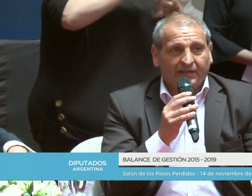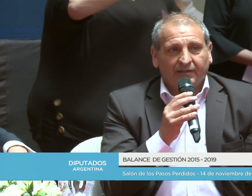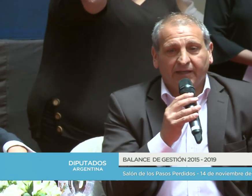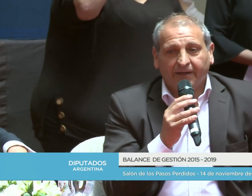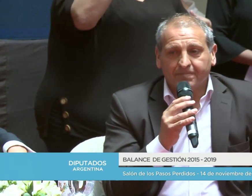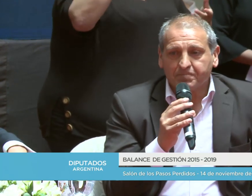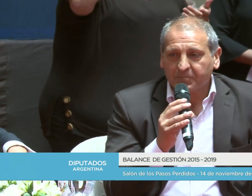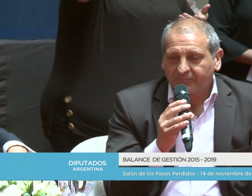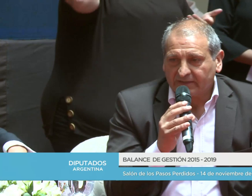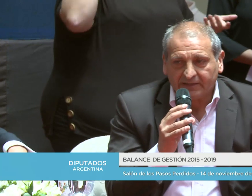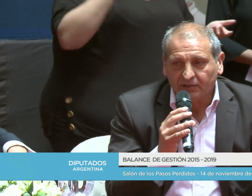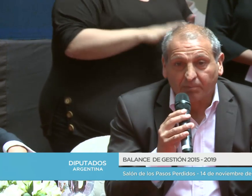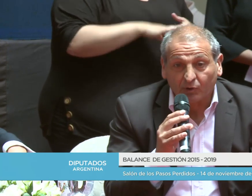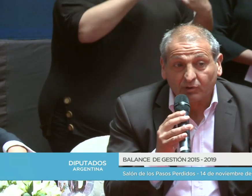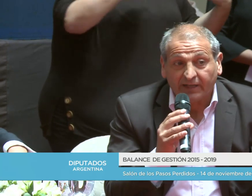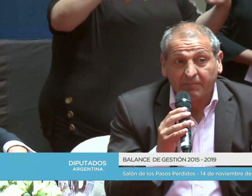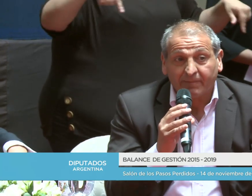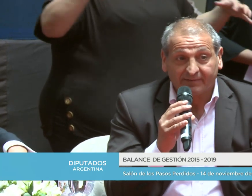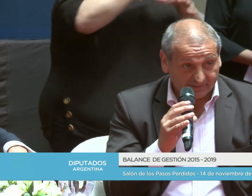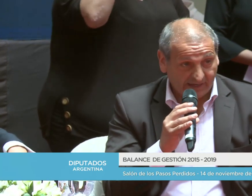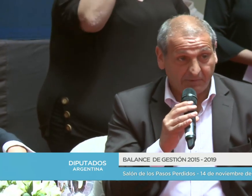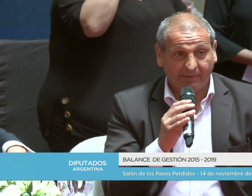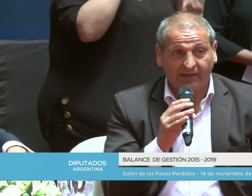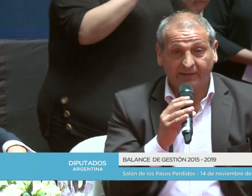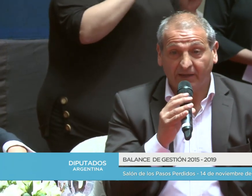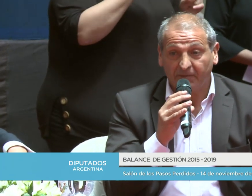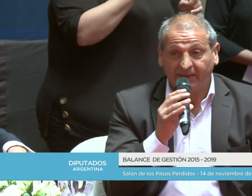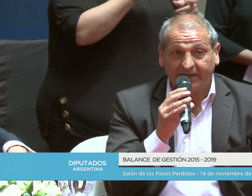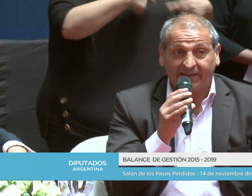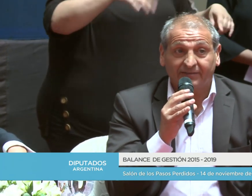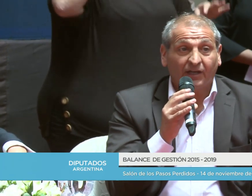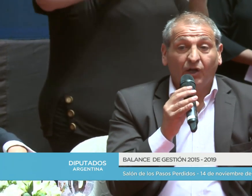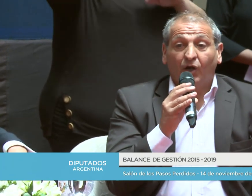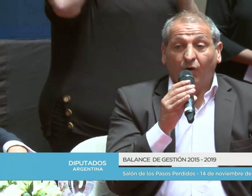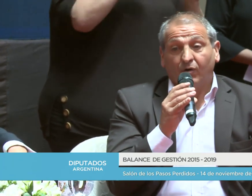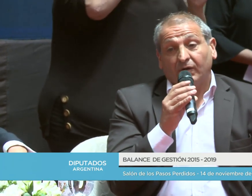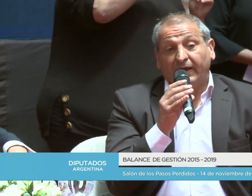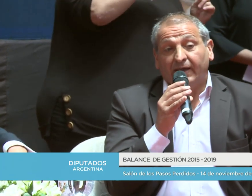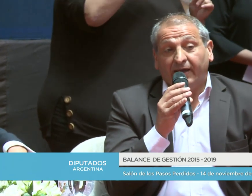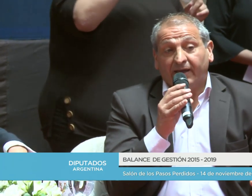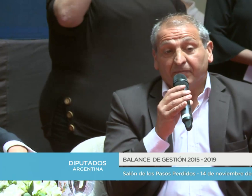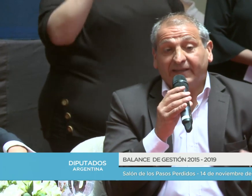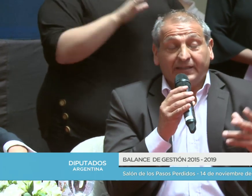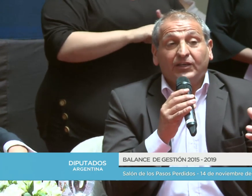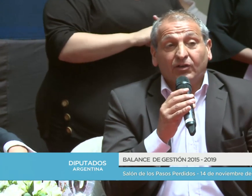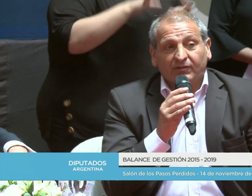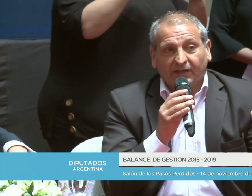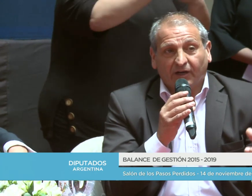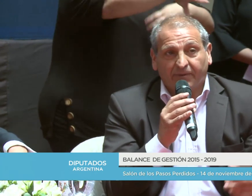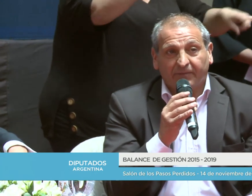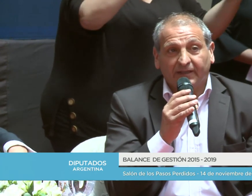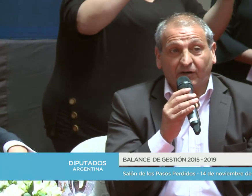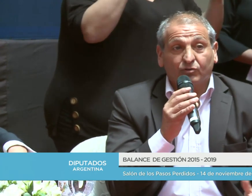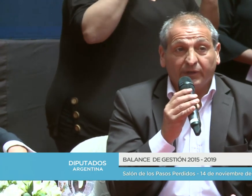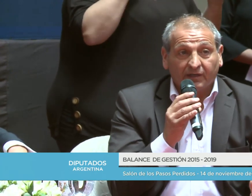botellas de distintos productos de las mismas décadas o vestigios de